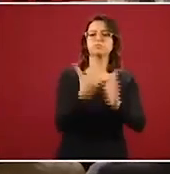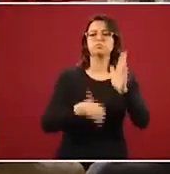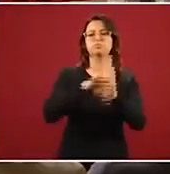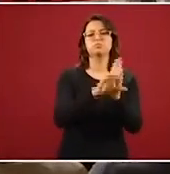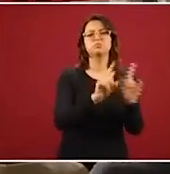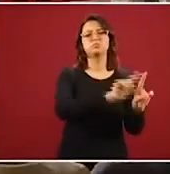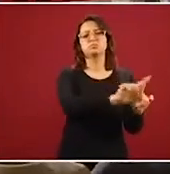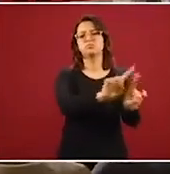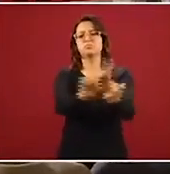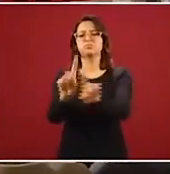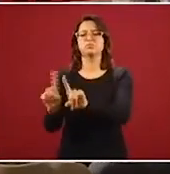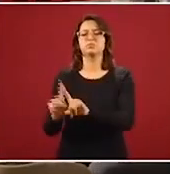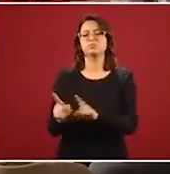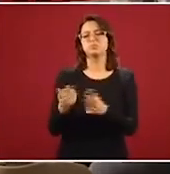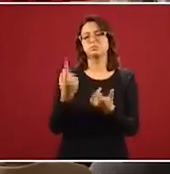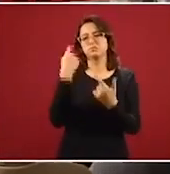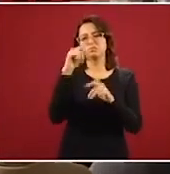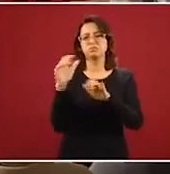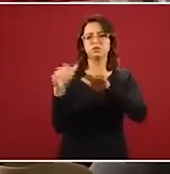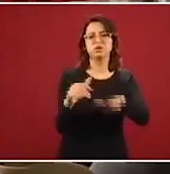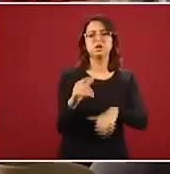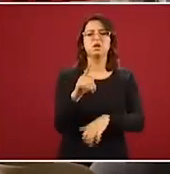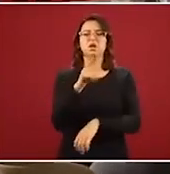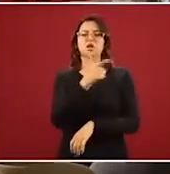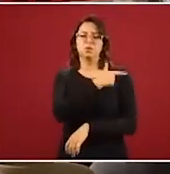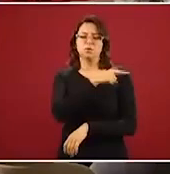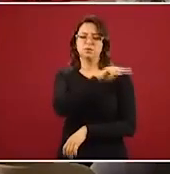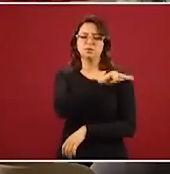de la Guardia Nacional. Son instalaciones en las que